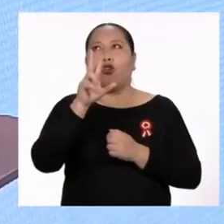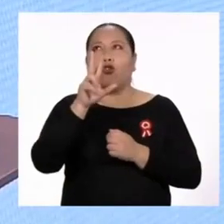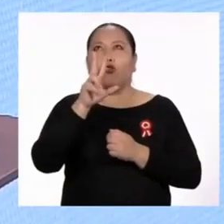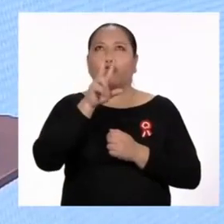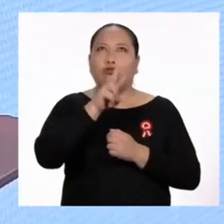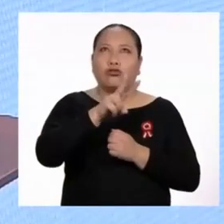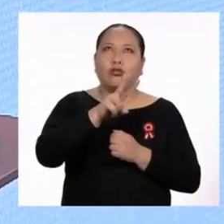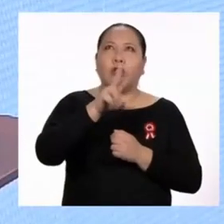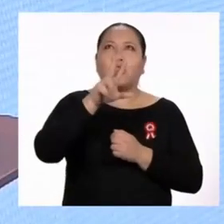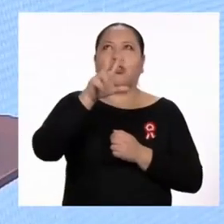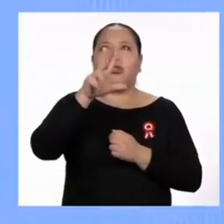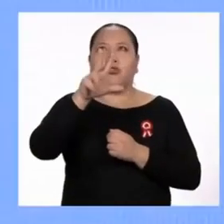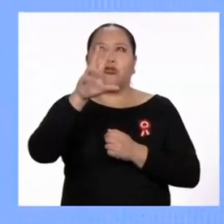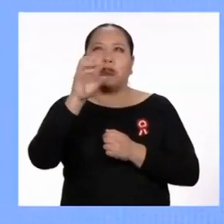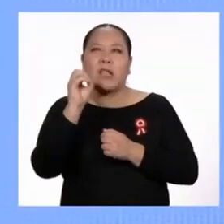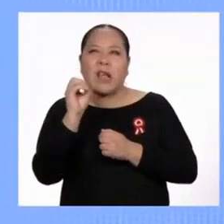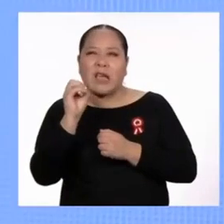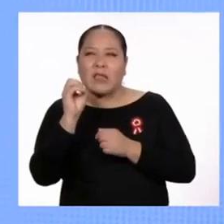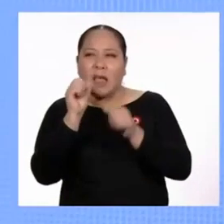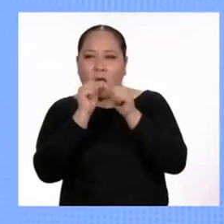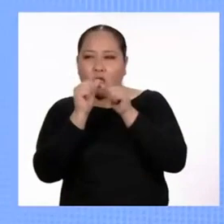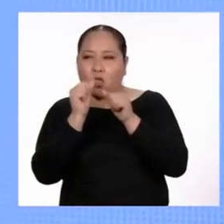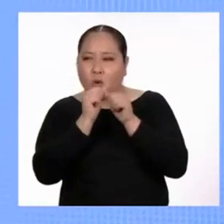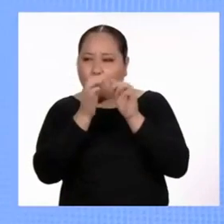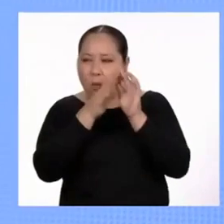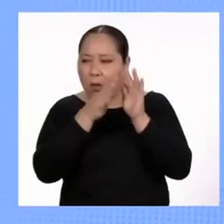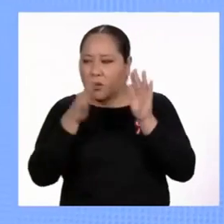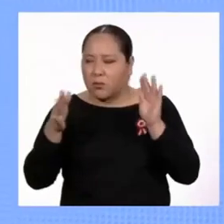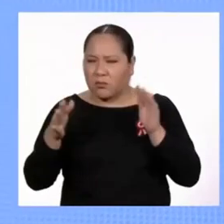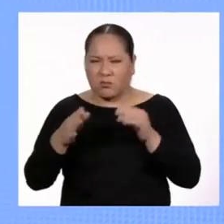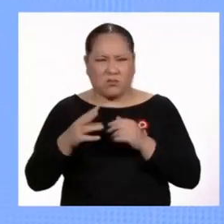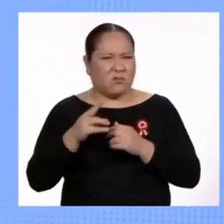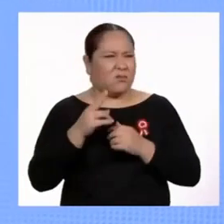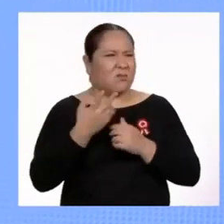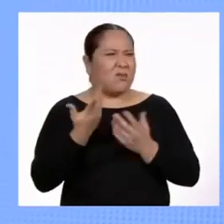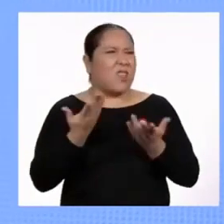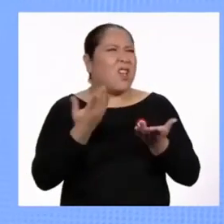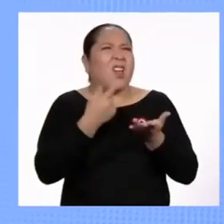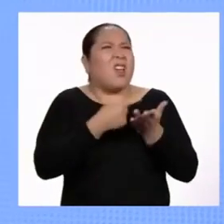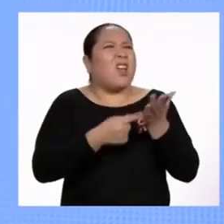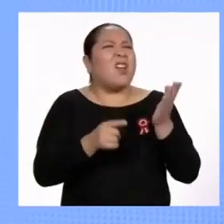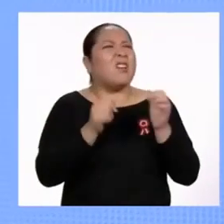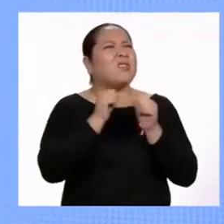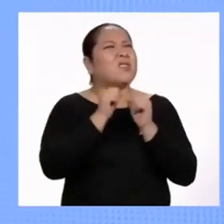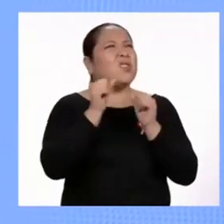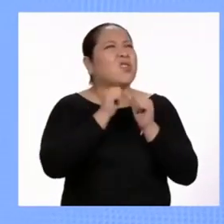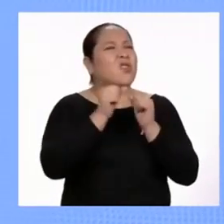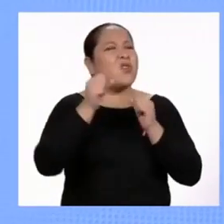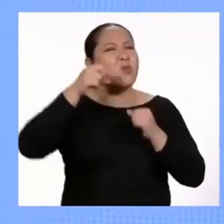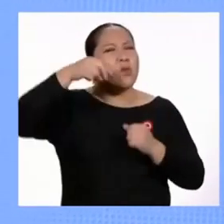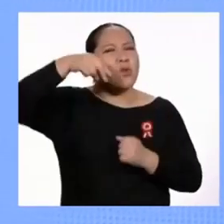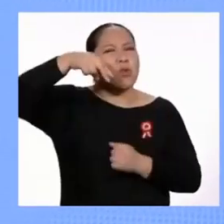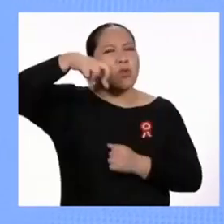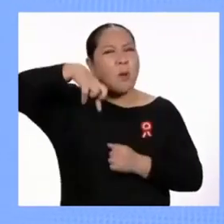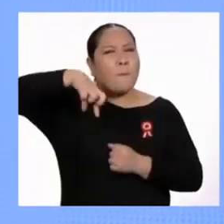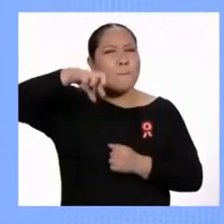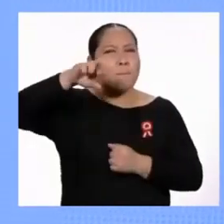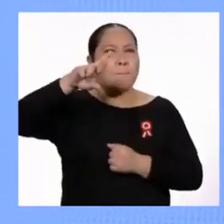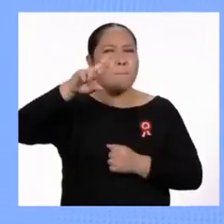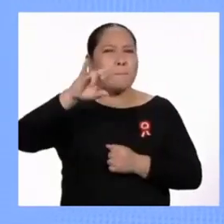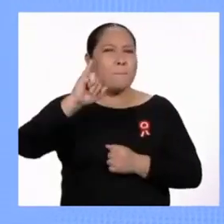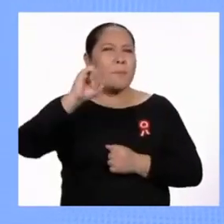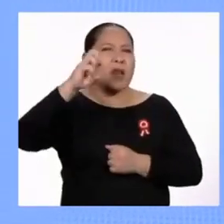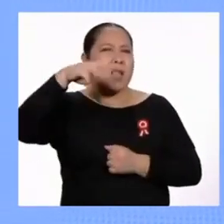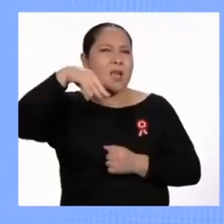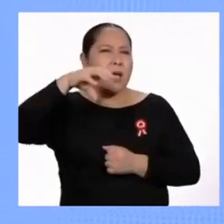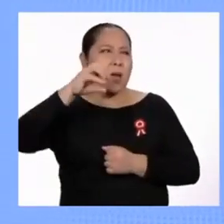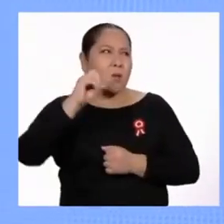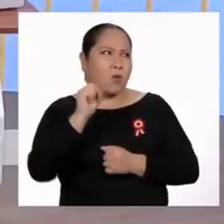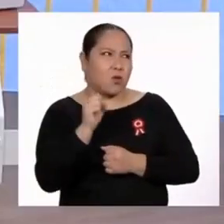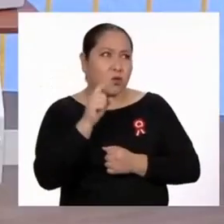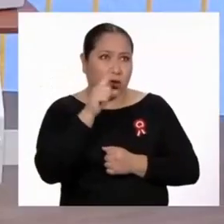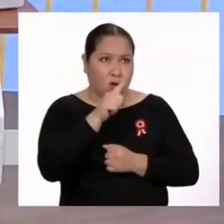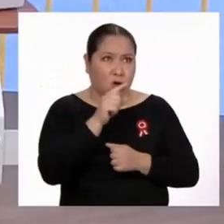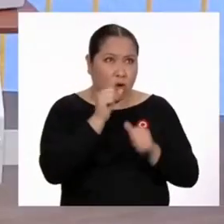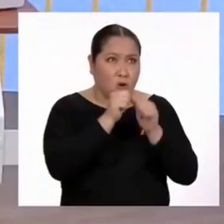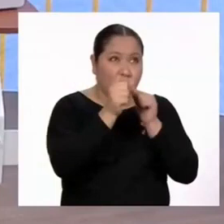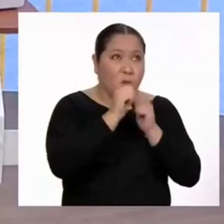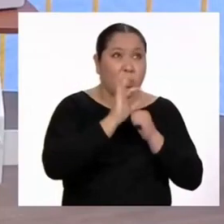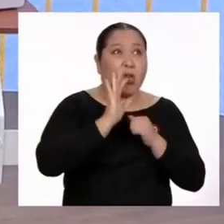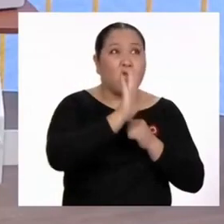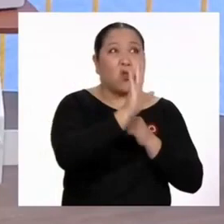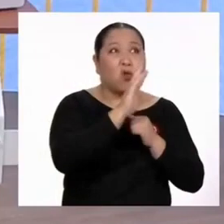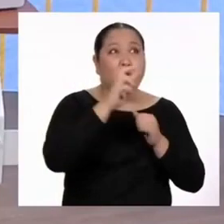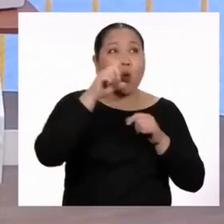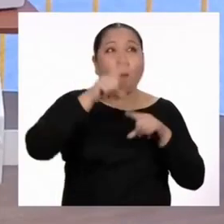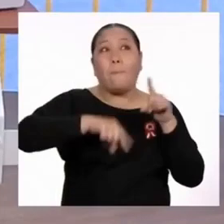230 cifras. ¿Qué son los números primos? ¿Son los números de tu primo de Chulucanas? Creo